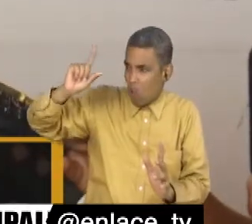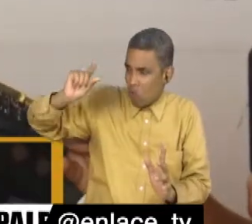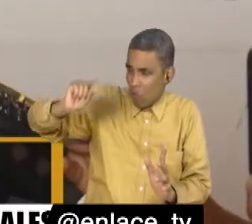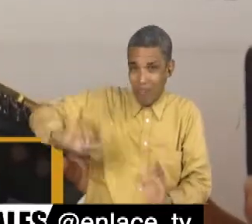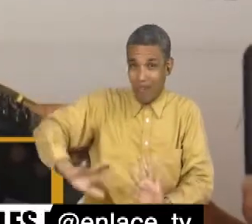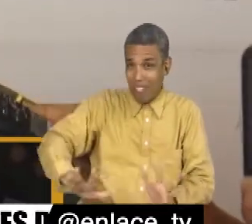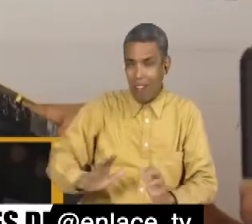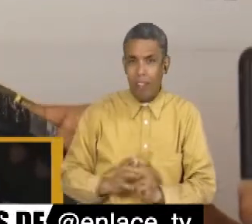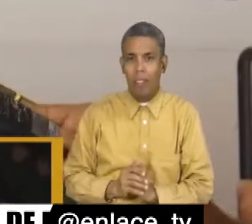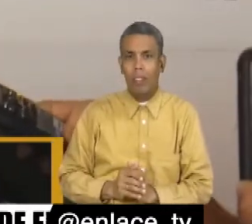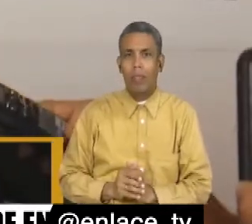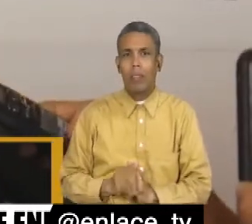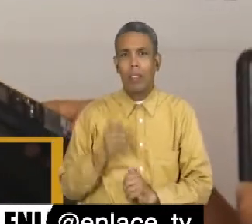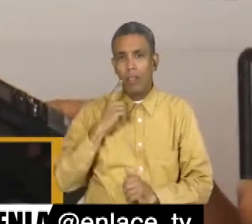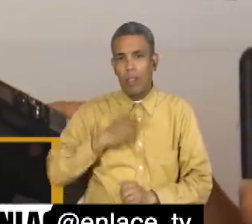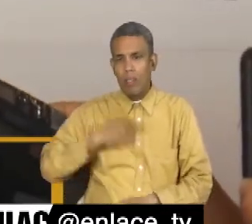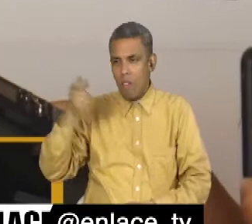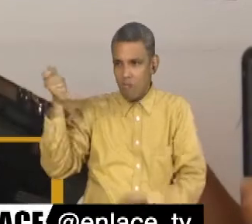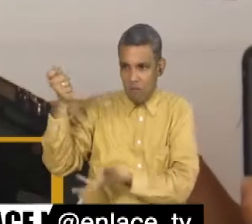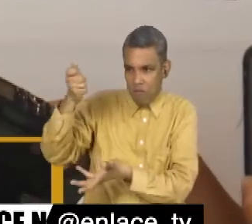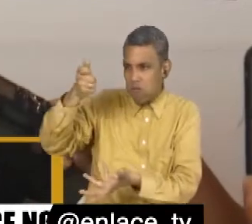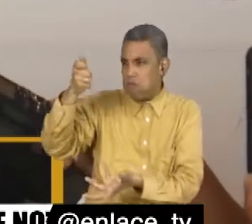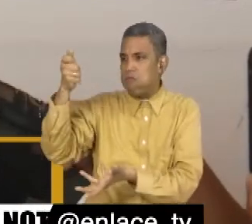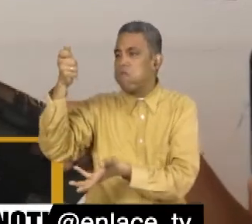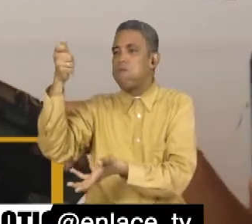los plaguicidas agrícolas